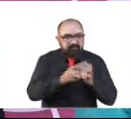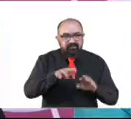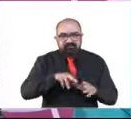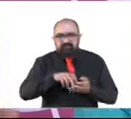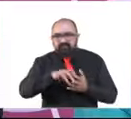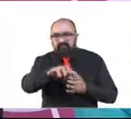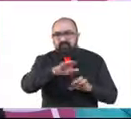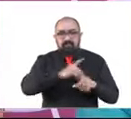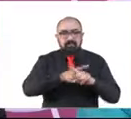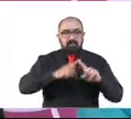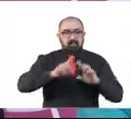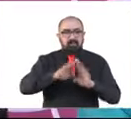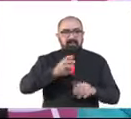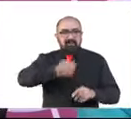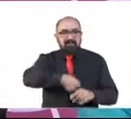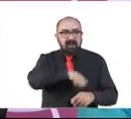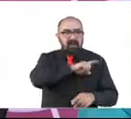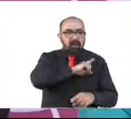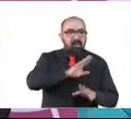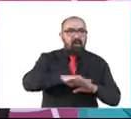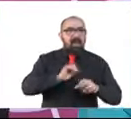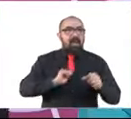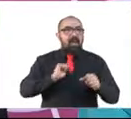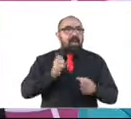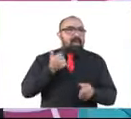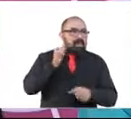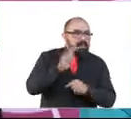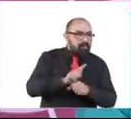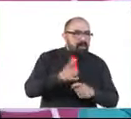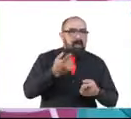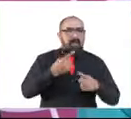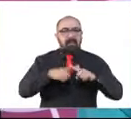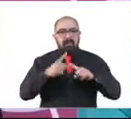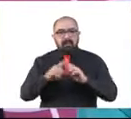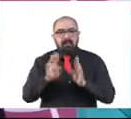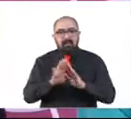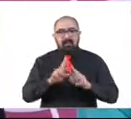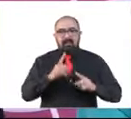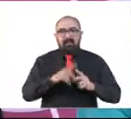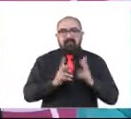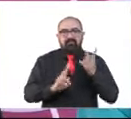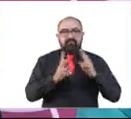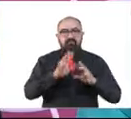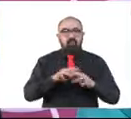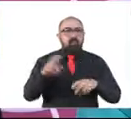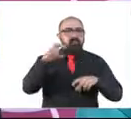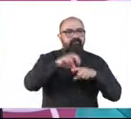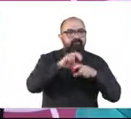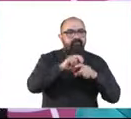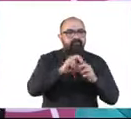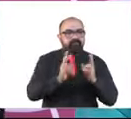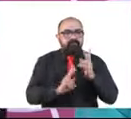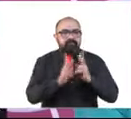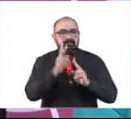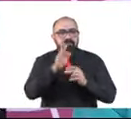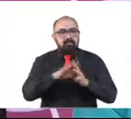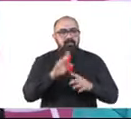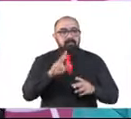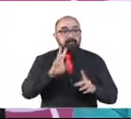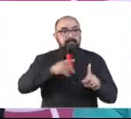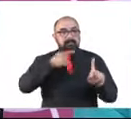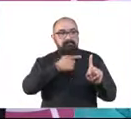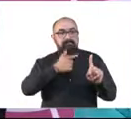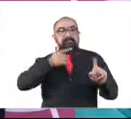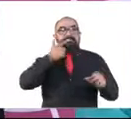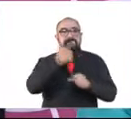impactos en salud humana o en salud animal o en las plagas en la agricultura. De modo que estas son claramente indicaciones